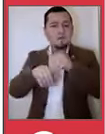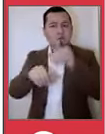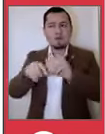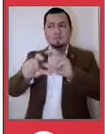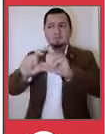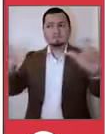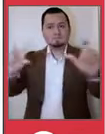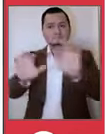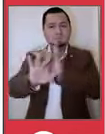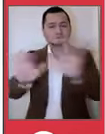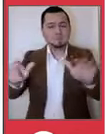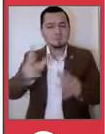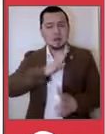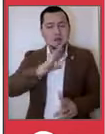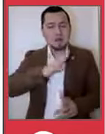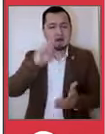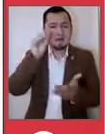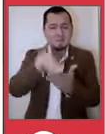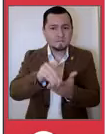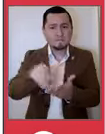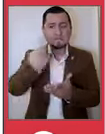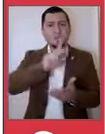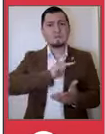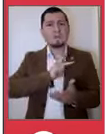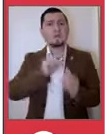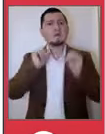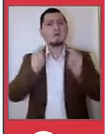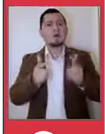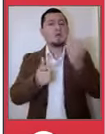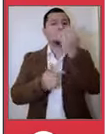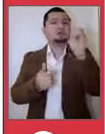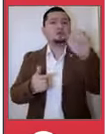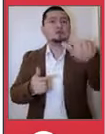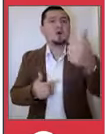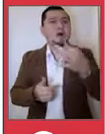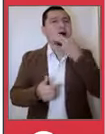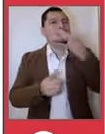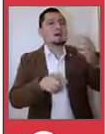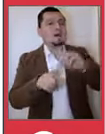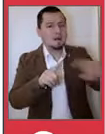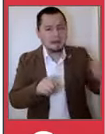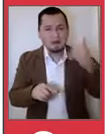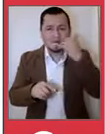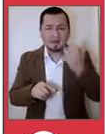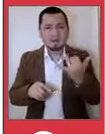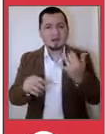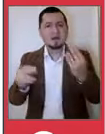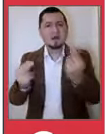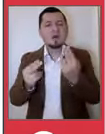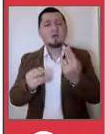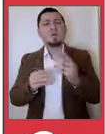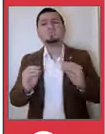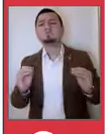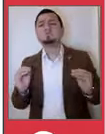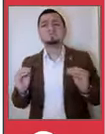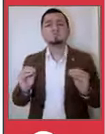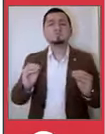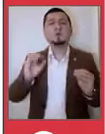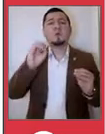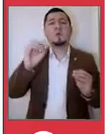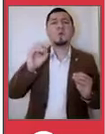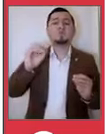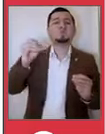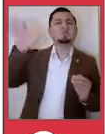números en pantalla en caso de signos de alarma que llama al 911 necesitamos estar informados a través de fuentes oficiales